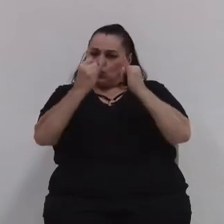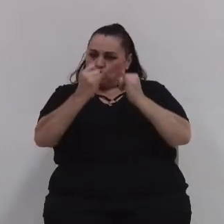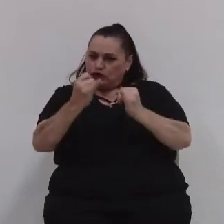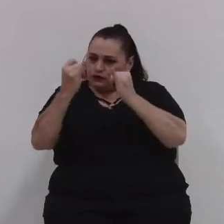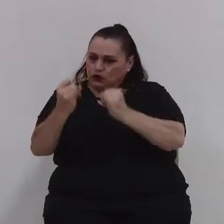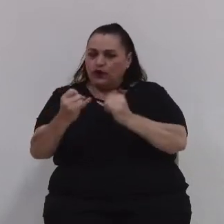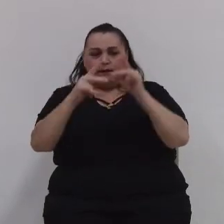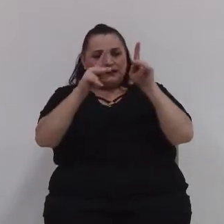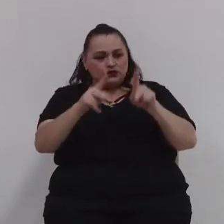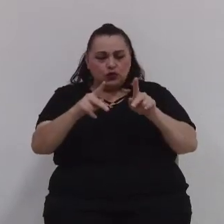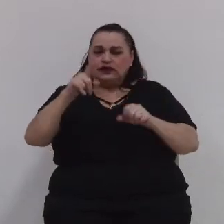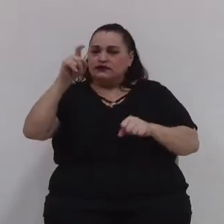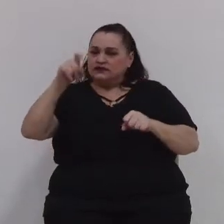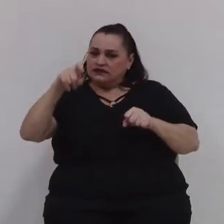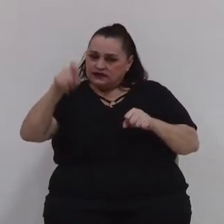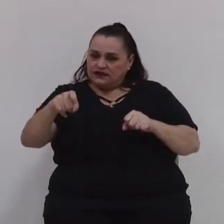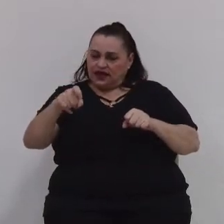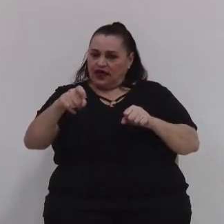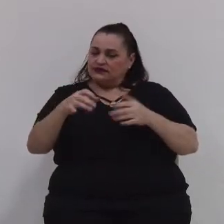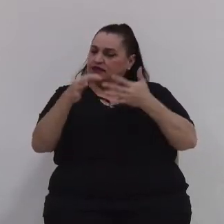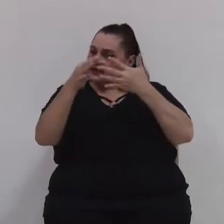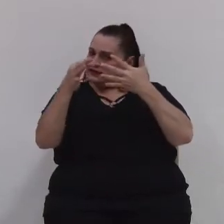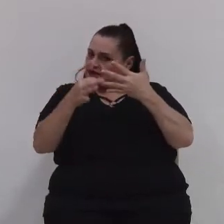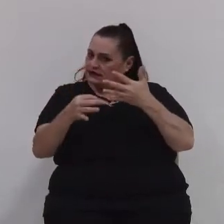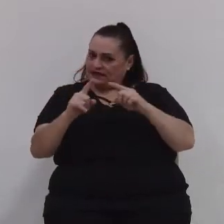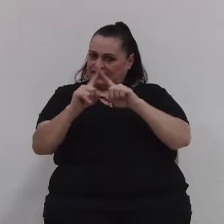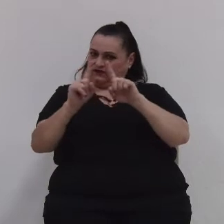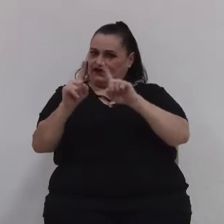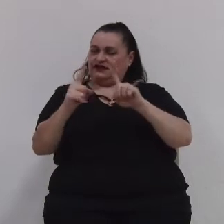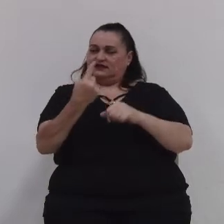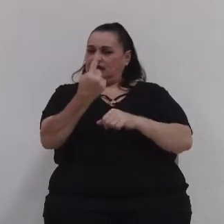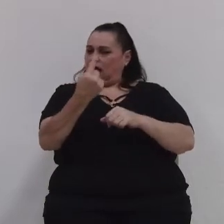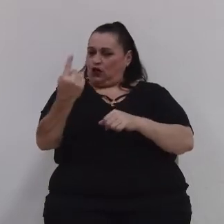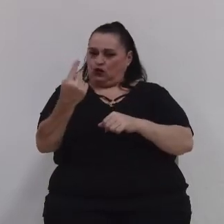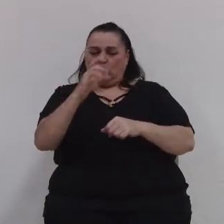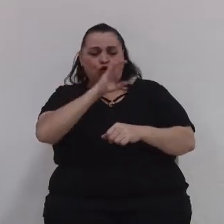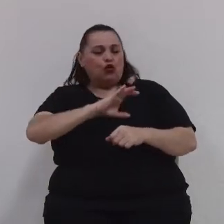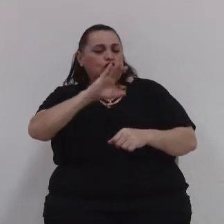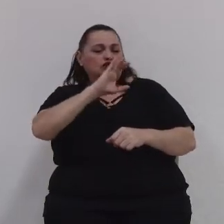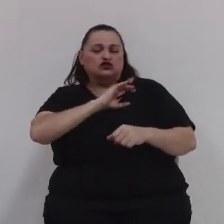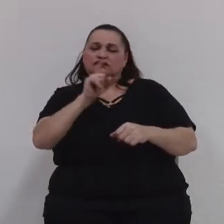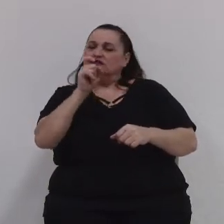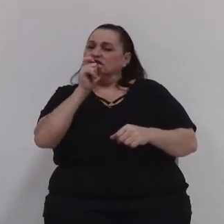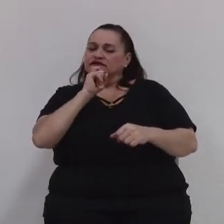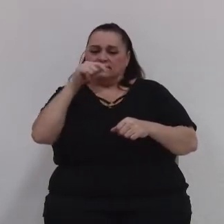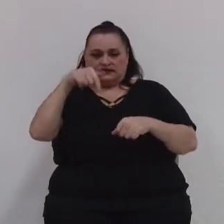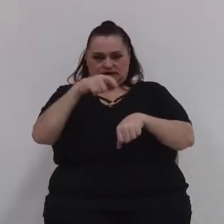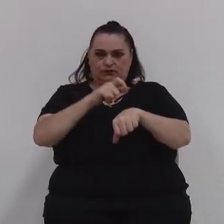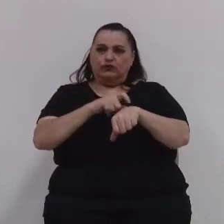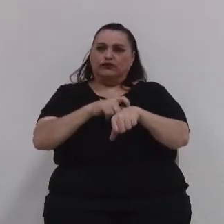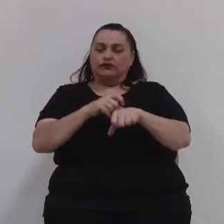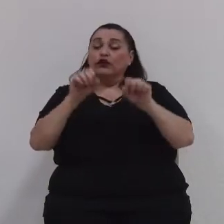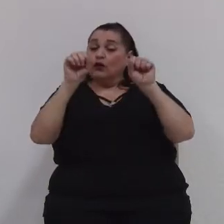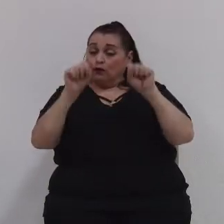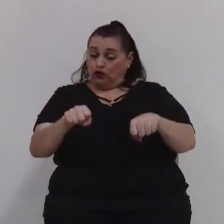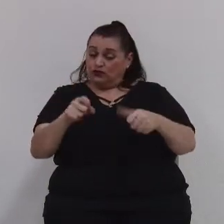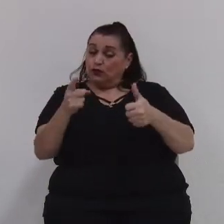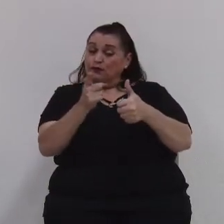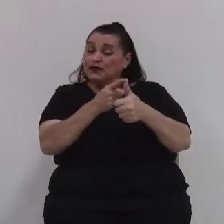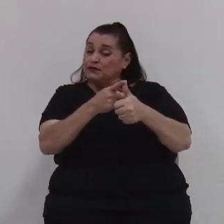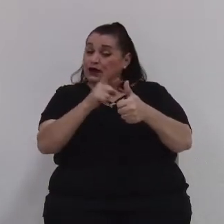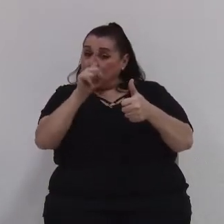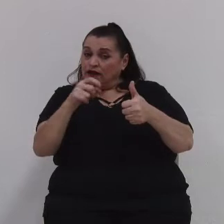con necesidades muy particulares y que están pasando por condiciones sumamente adversas. Por eso lo primero que hay que